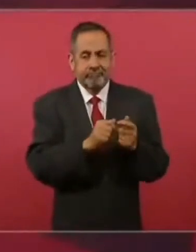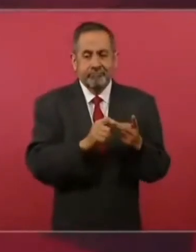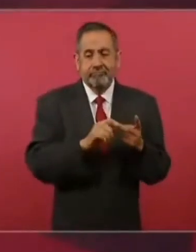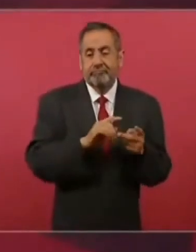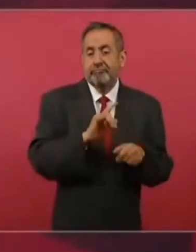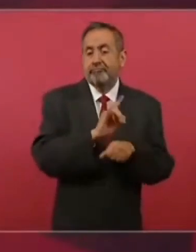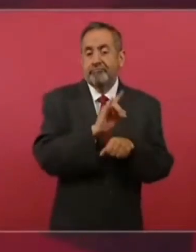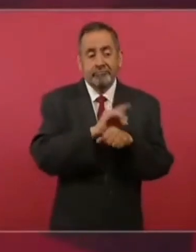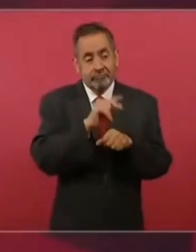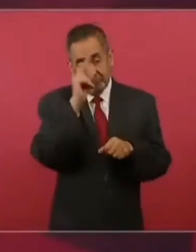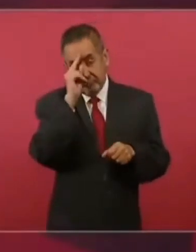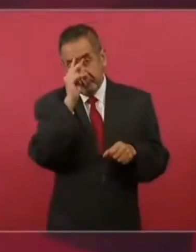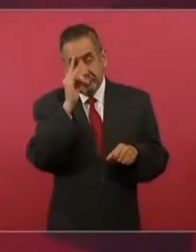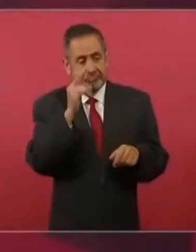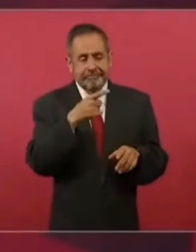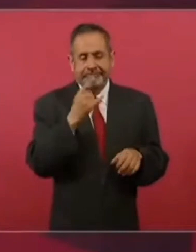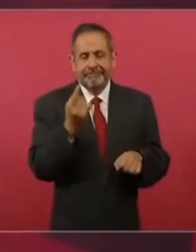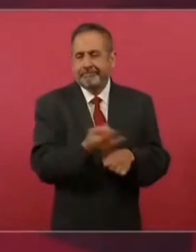intelectuales alcahuetes.